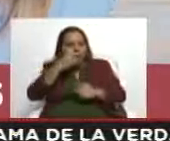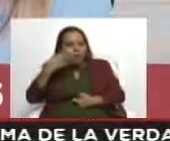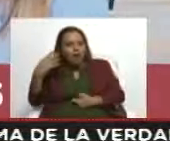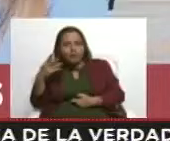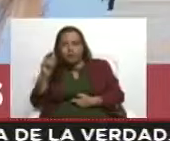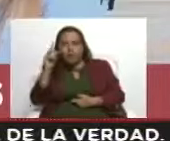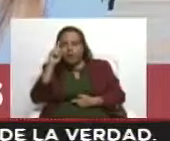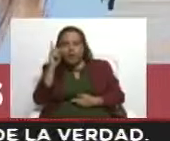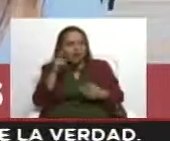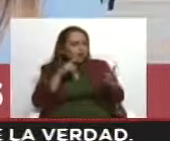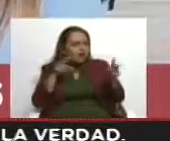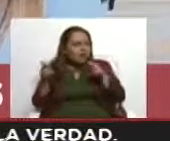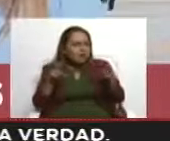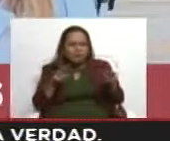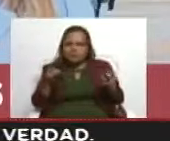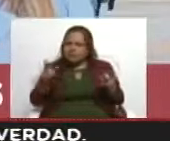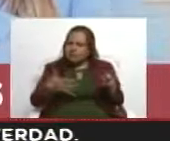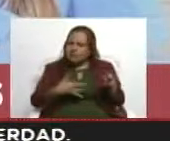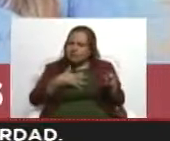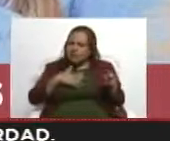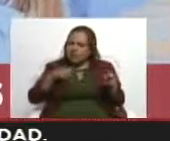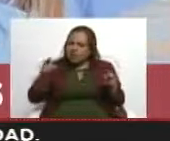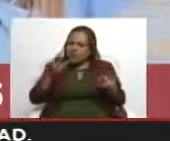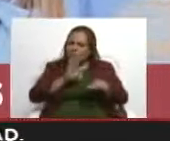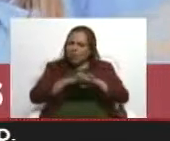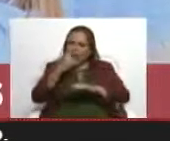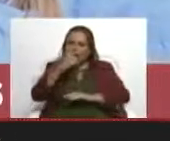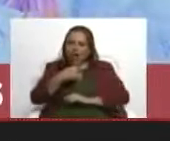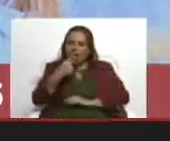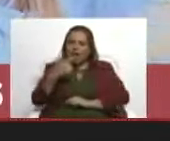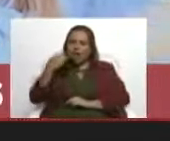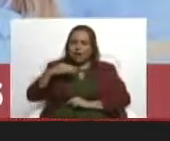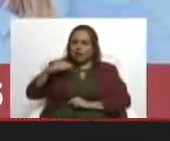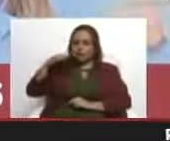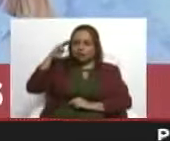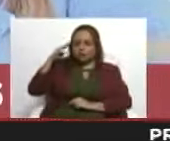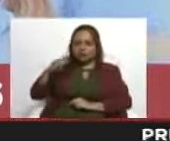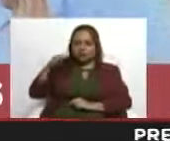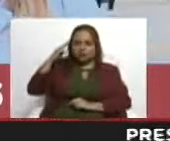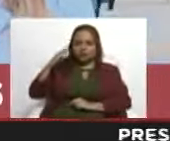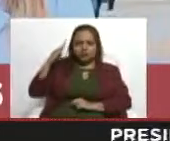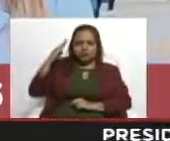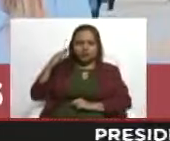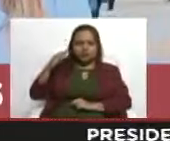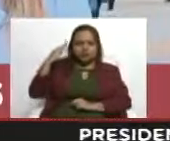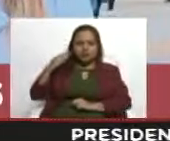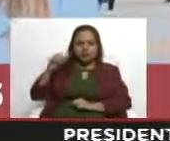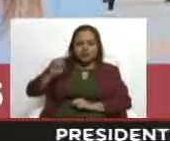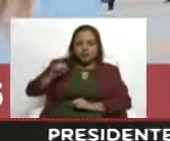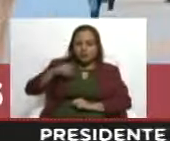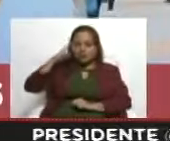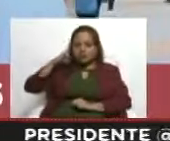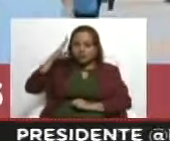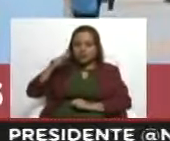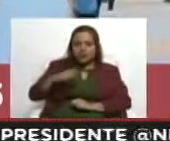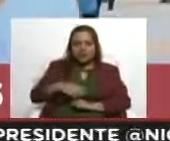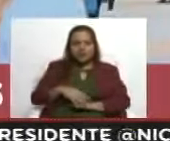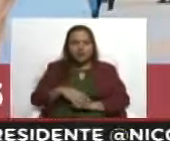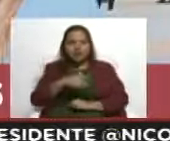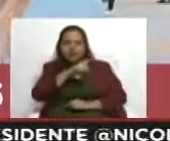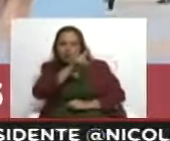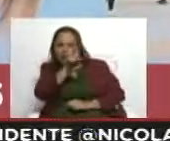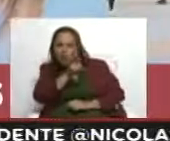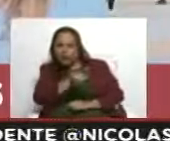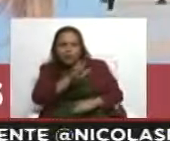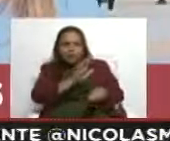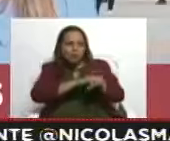sabía para dónde voltear. Yo decía, pero Dios mío, ¿qué le pasa a esta mujer? Ella estaba así. Sí, comandante. No, bueno, sí, pero comandante. Mira, si se están preguntando qué